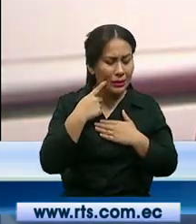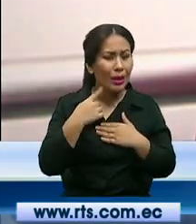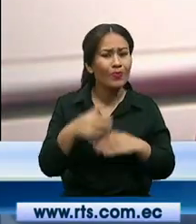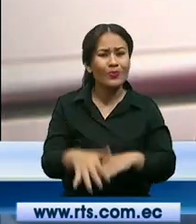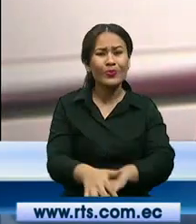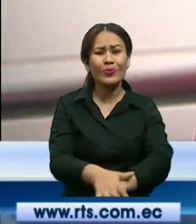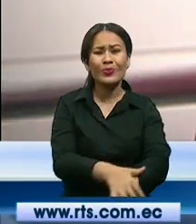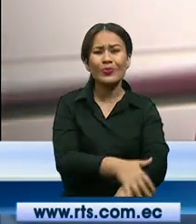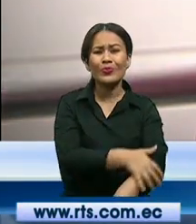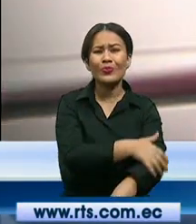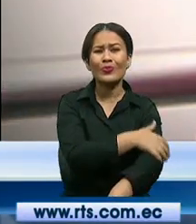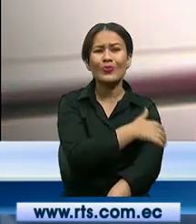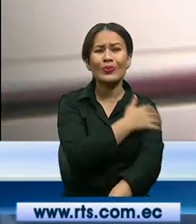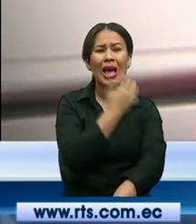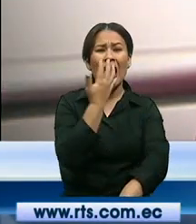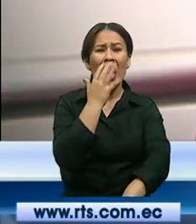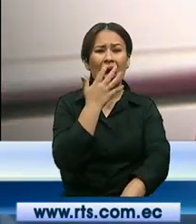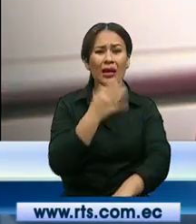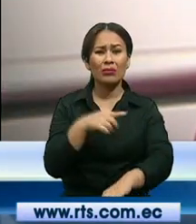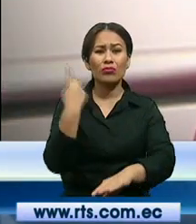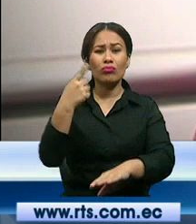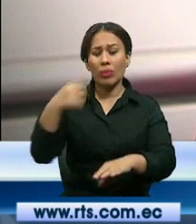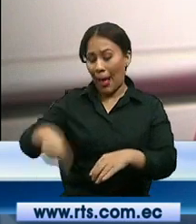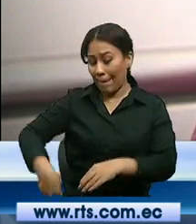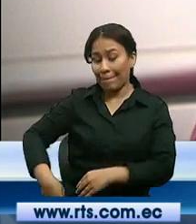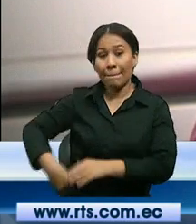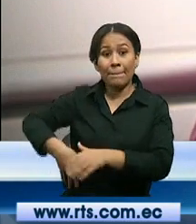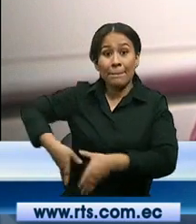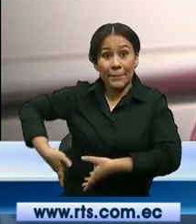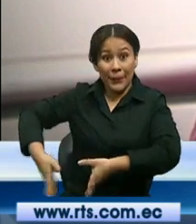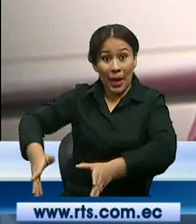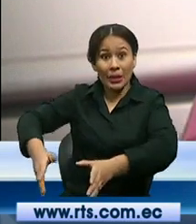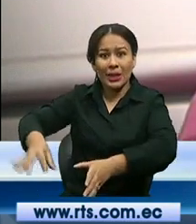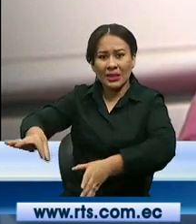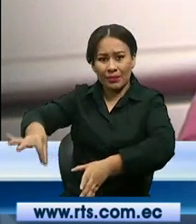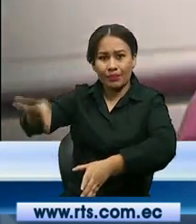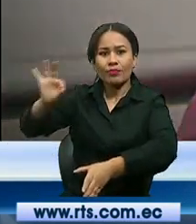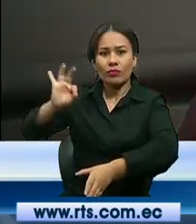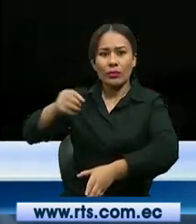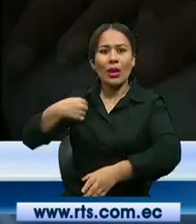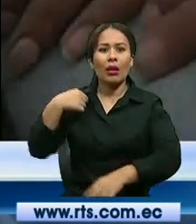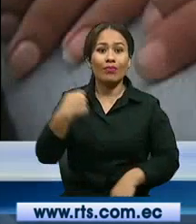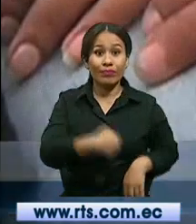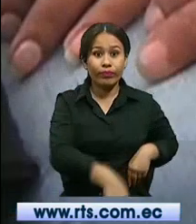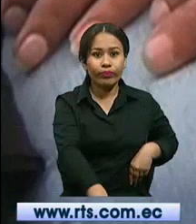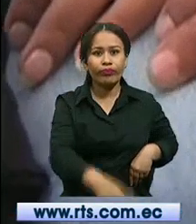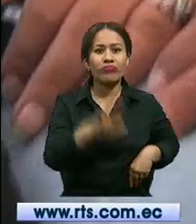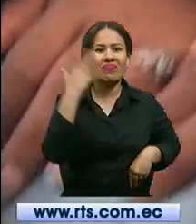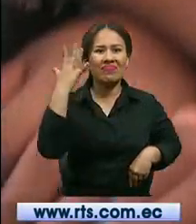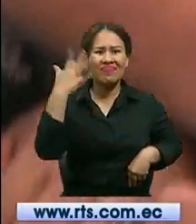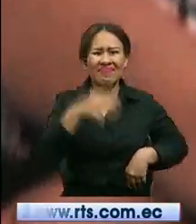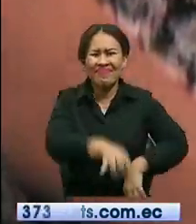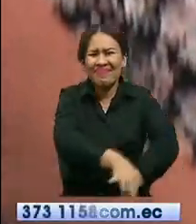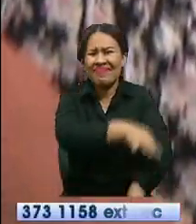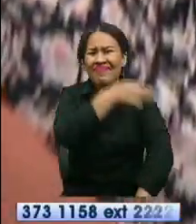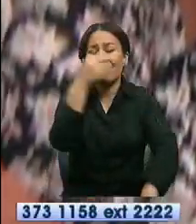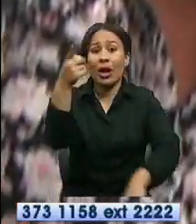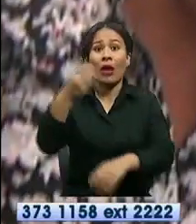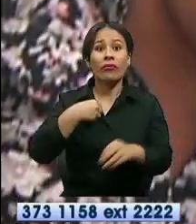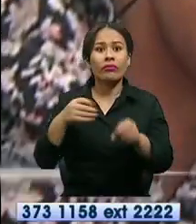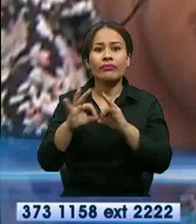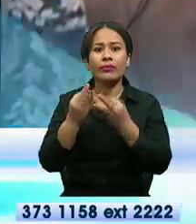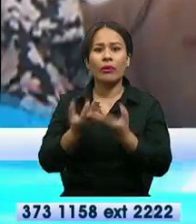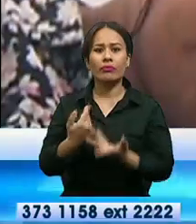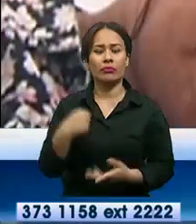quemado. Solamente tiene esta parte de las piernas, nomás que tiene piel, el resto no tiene piel. La familia explica cómo se enteraron